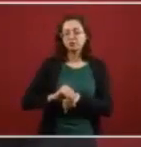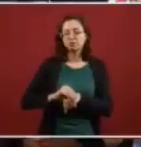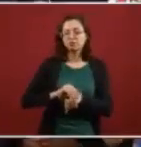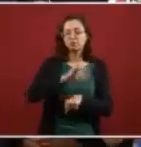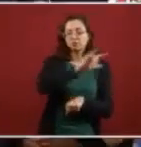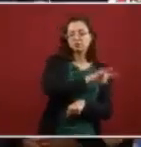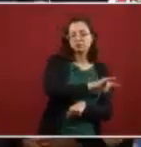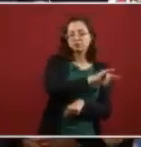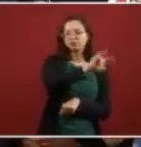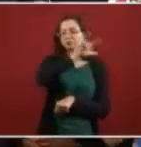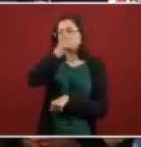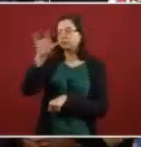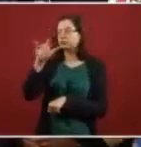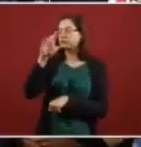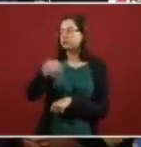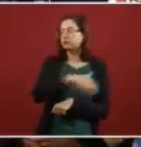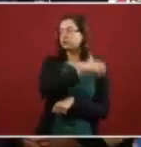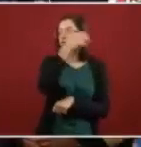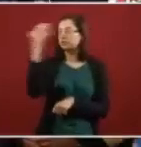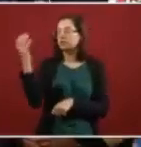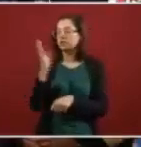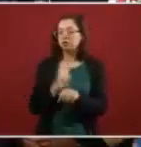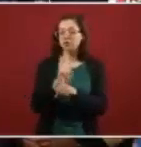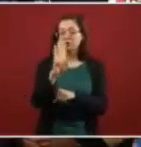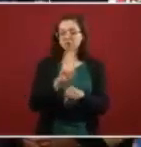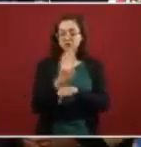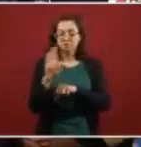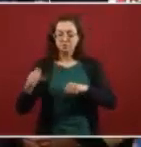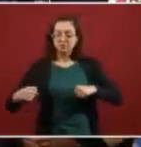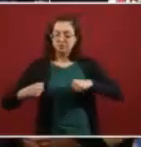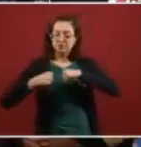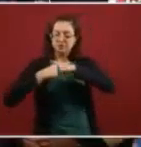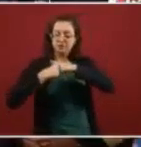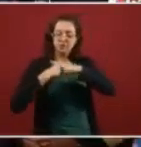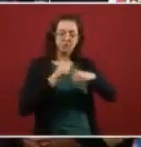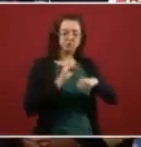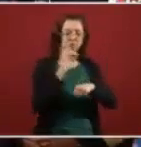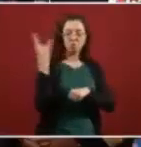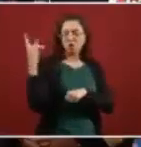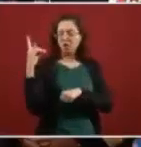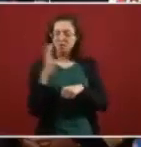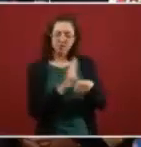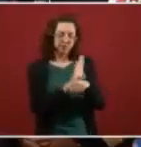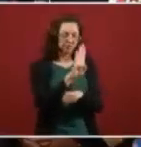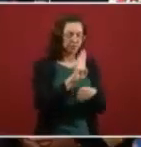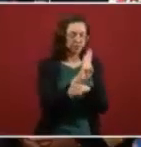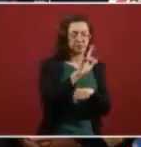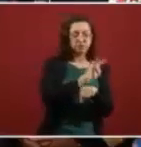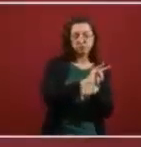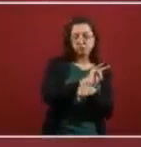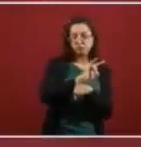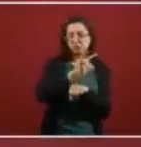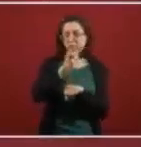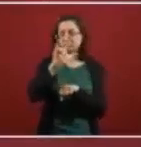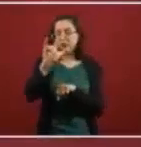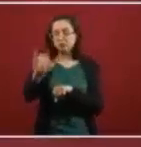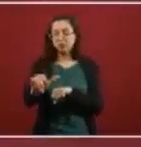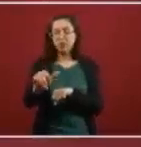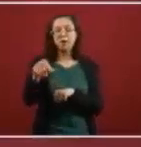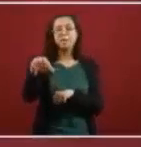volar en el espacio de brasil en la línea fronteriza entre bolivia y brasil y de ahí salir a